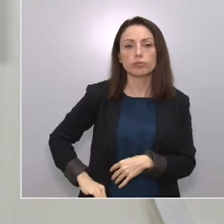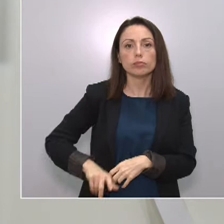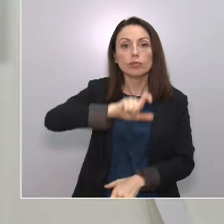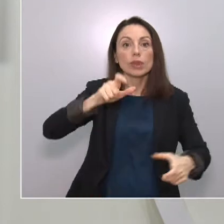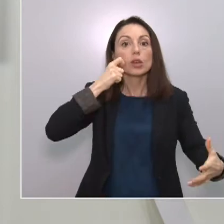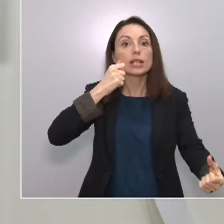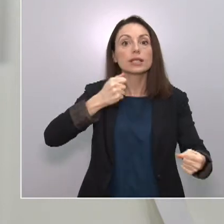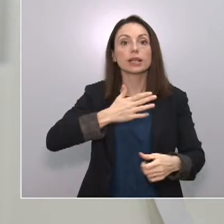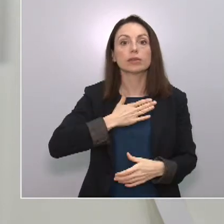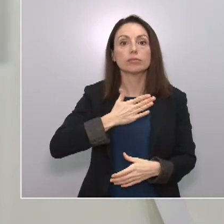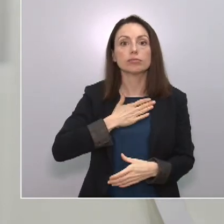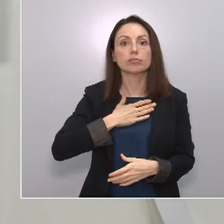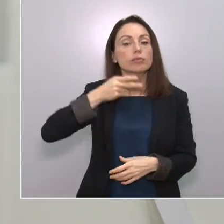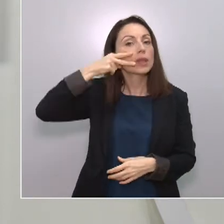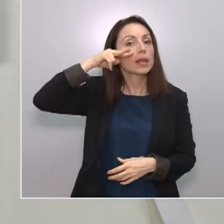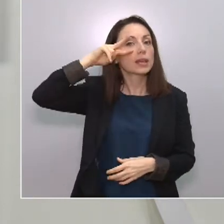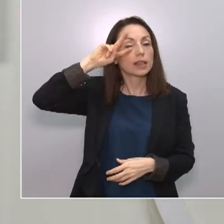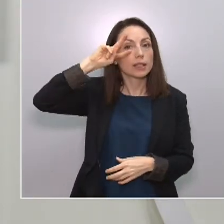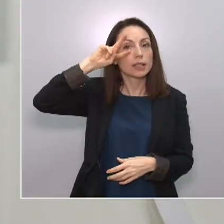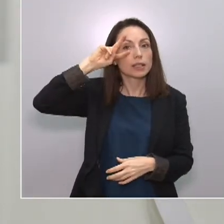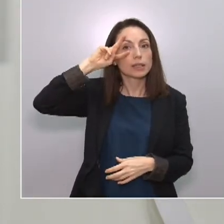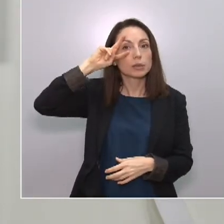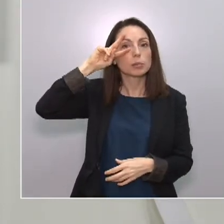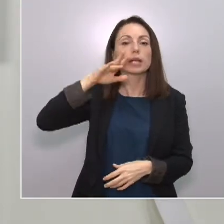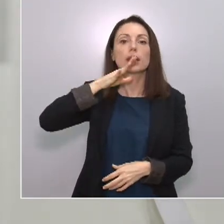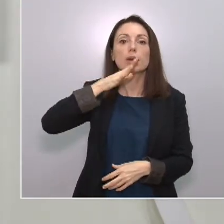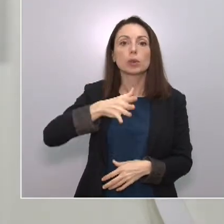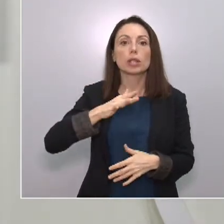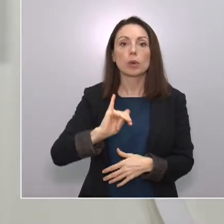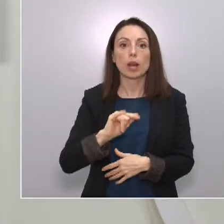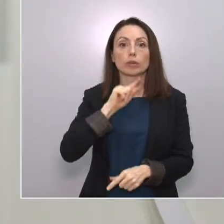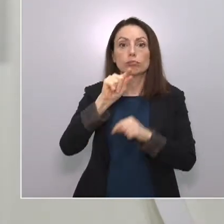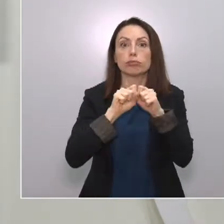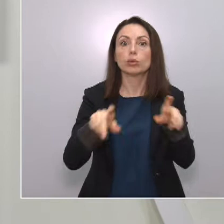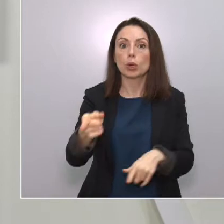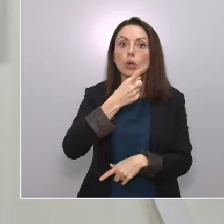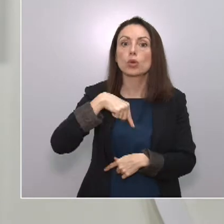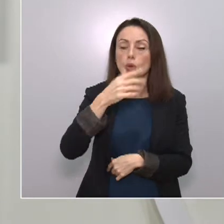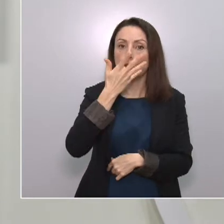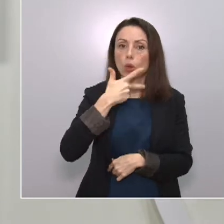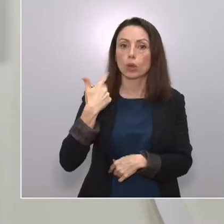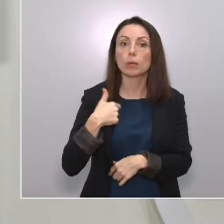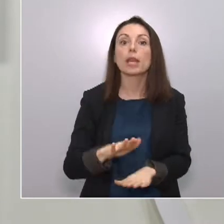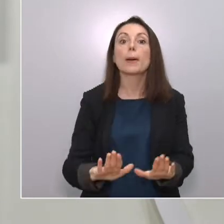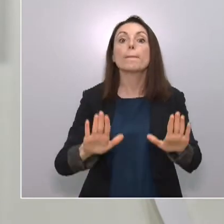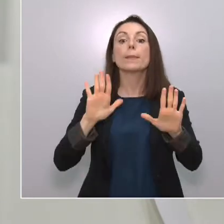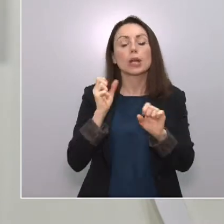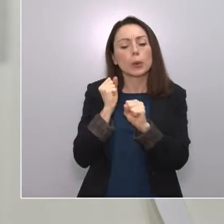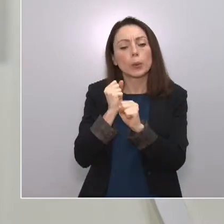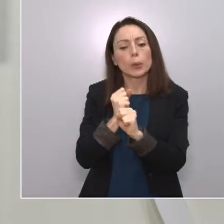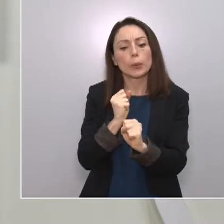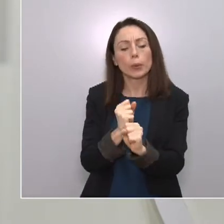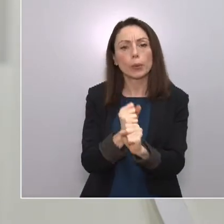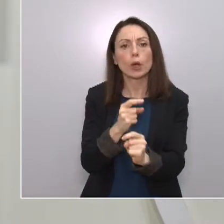sanitarios cuentan con una mayor experiencia ante un virus que ya no nos es desconocido, aunque debemos seguir trabajando para